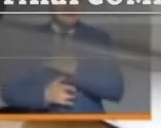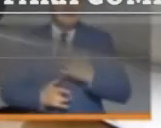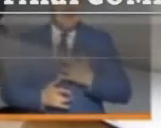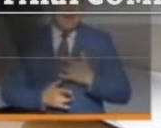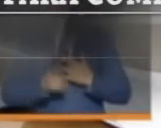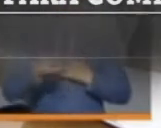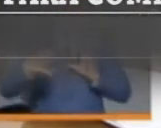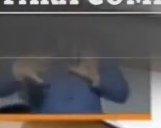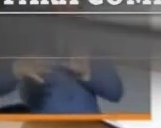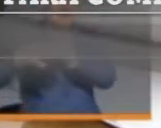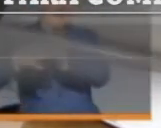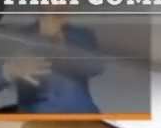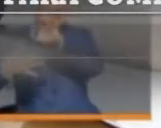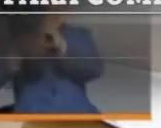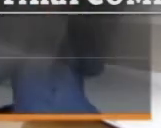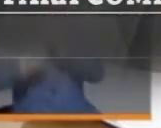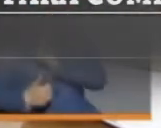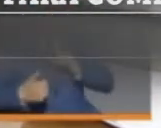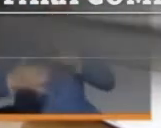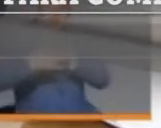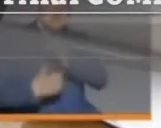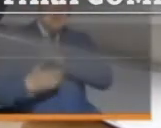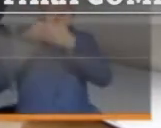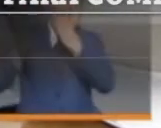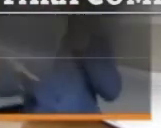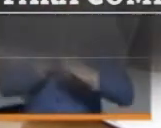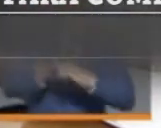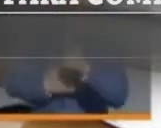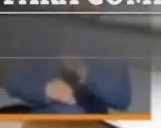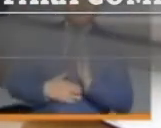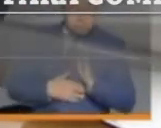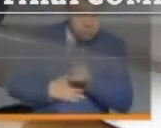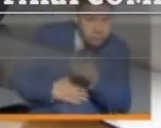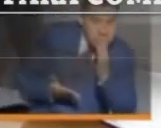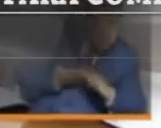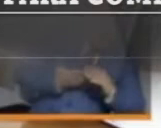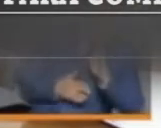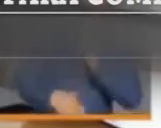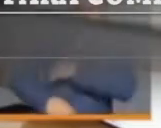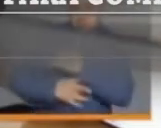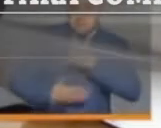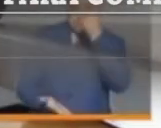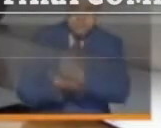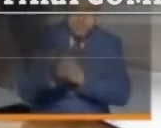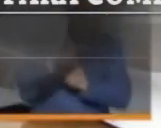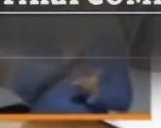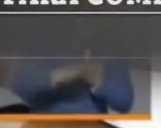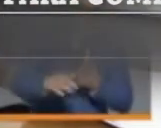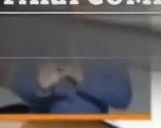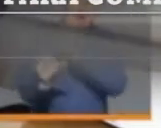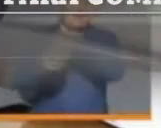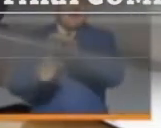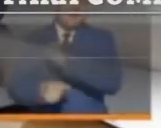salud habilitada, que tenga habilitación, que es la autorización que expide el Ministerio de Salud para todos los servicios de